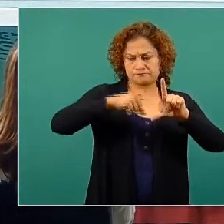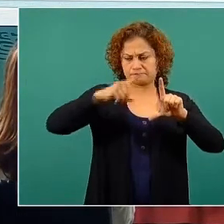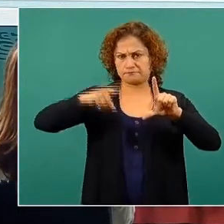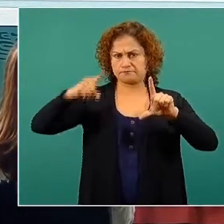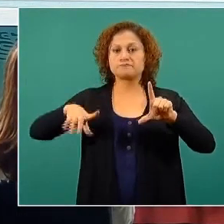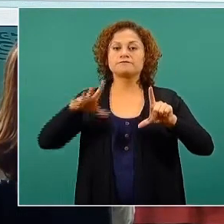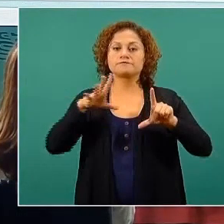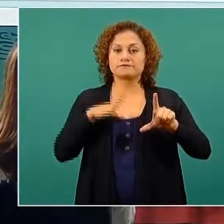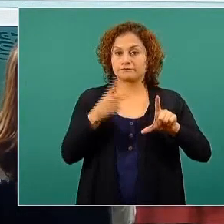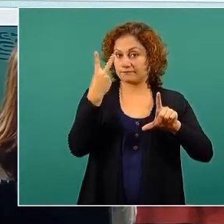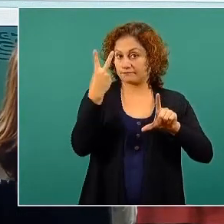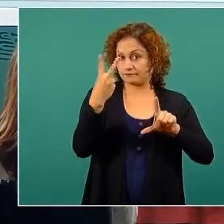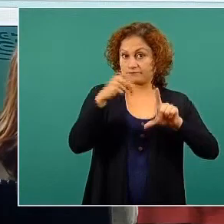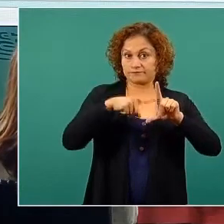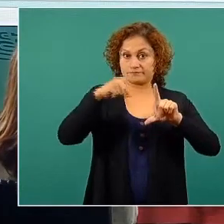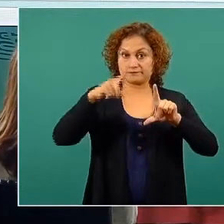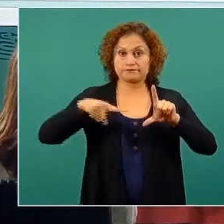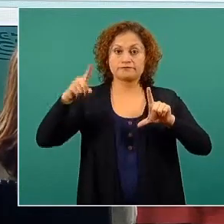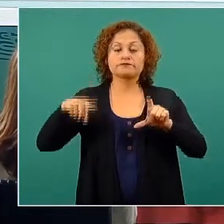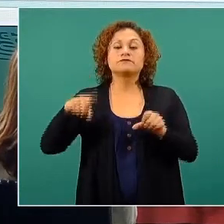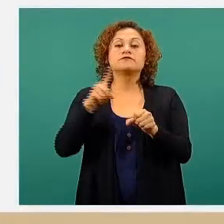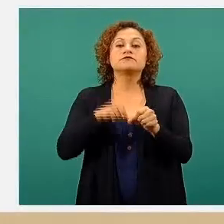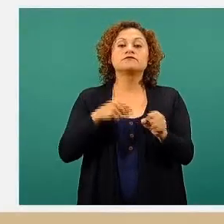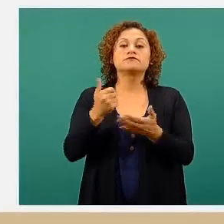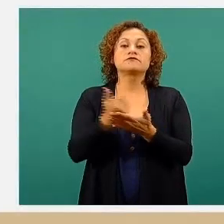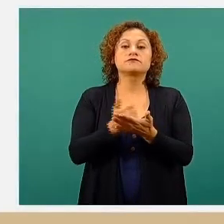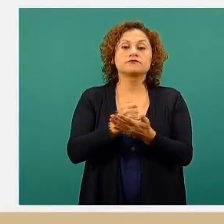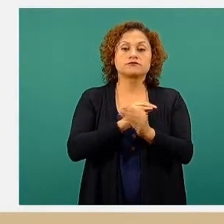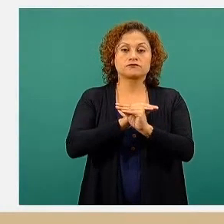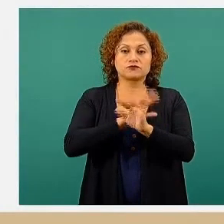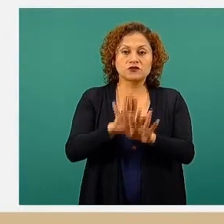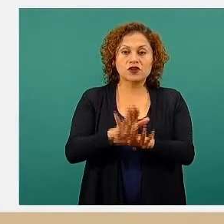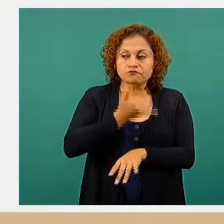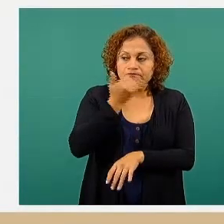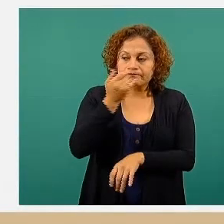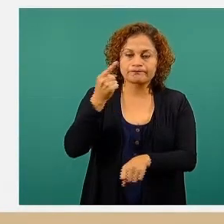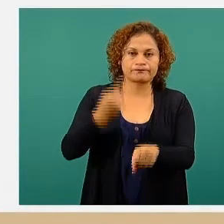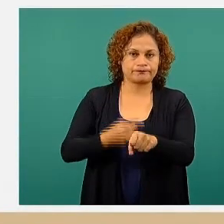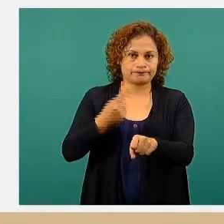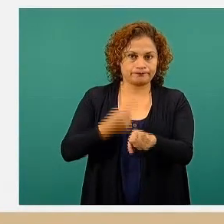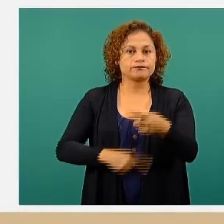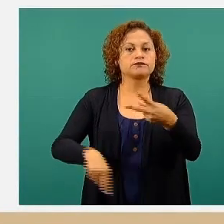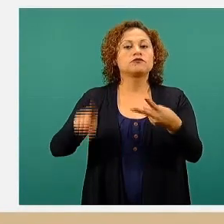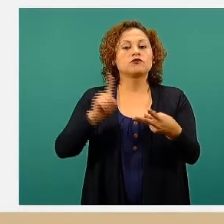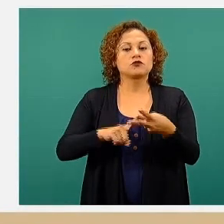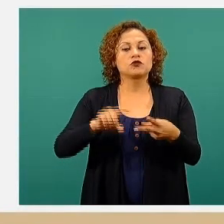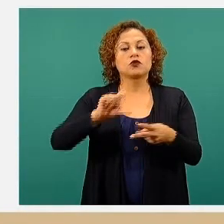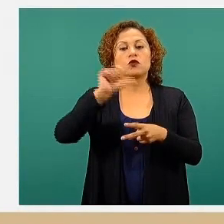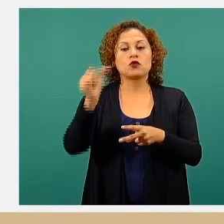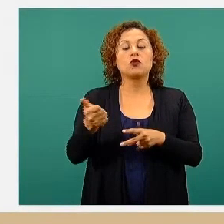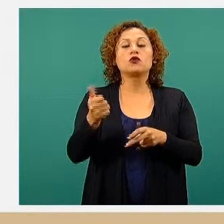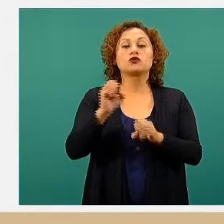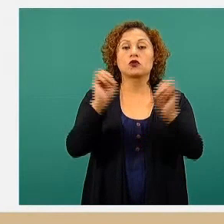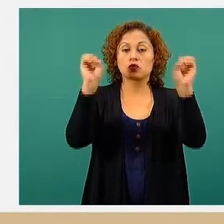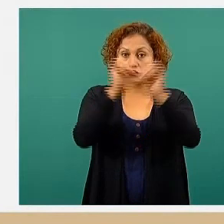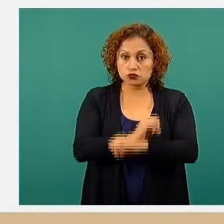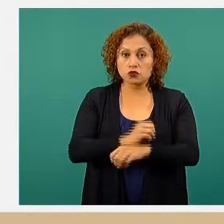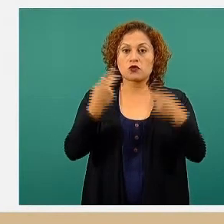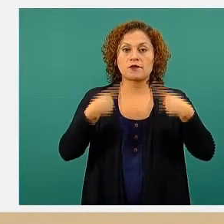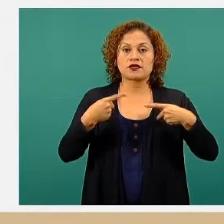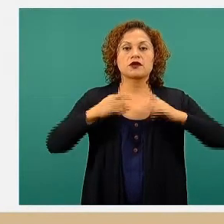redundancia, una de los casos estimados, que es el azul claro, y el azul más oscuro, que es la de las personas que se han recuperado. Es